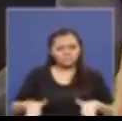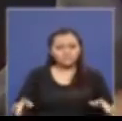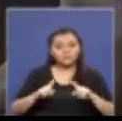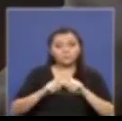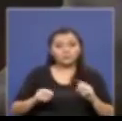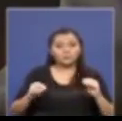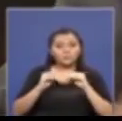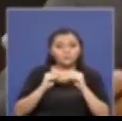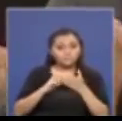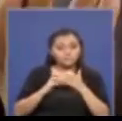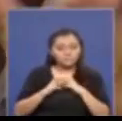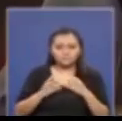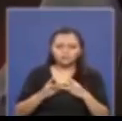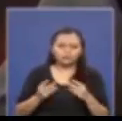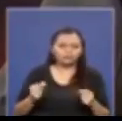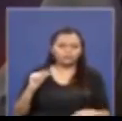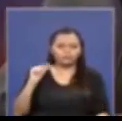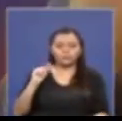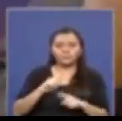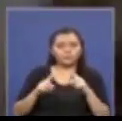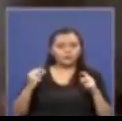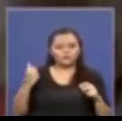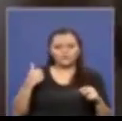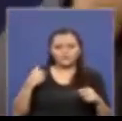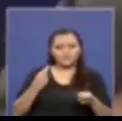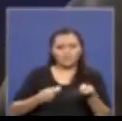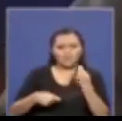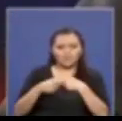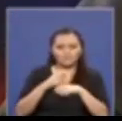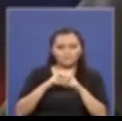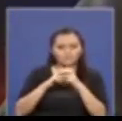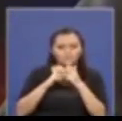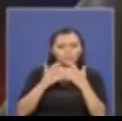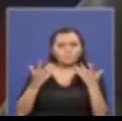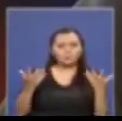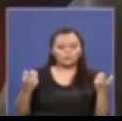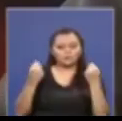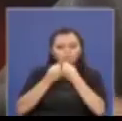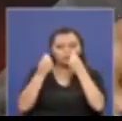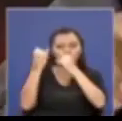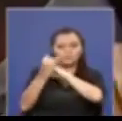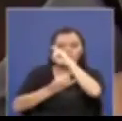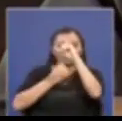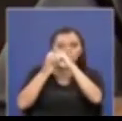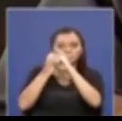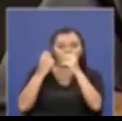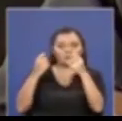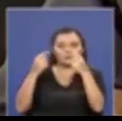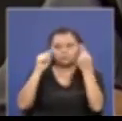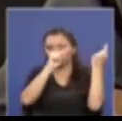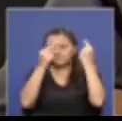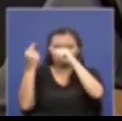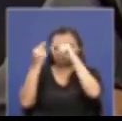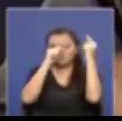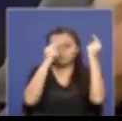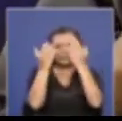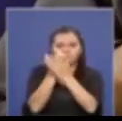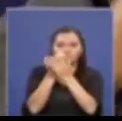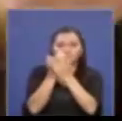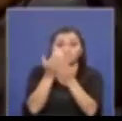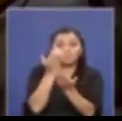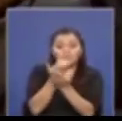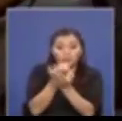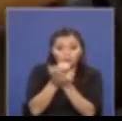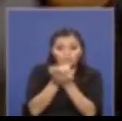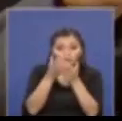son los problemas que las soluciones. Básicamente no tener tipo de cambio para enfrentar choques externos y en economías tan vulnerables como